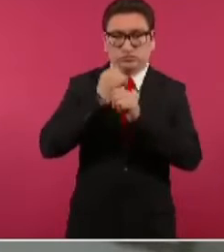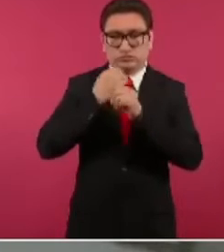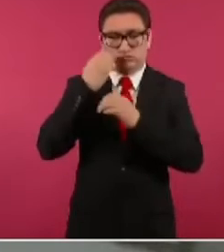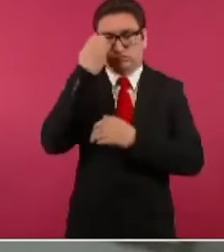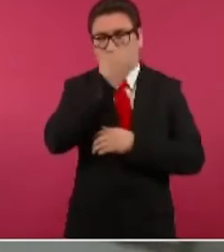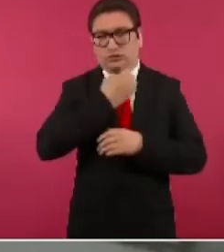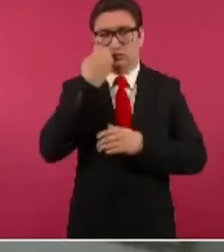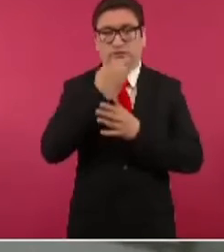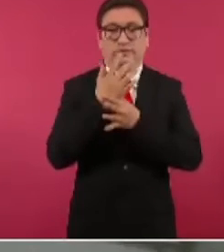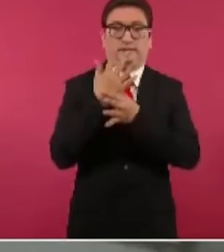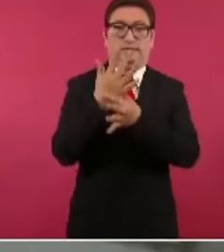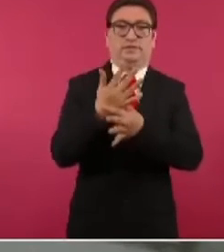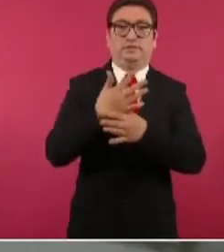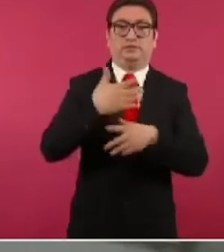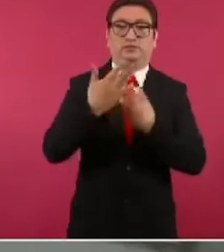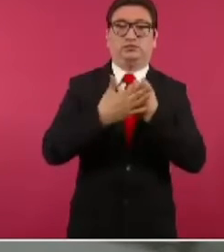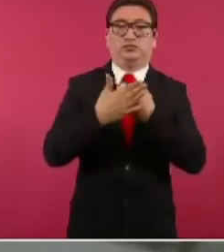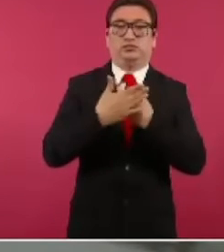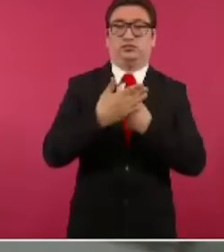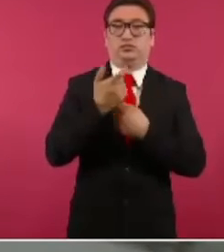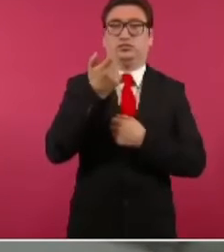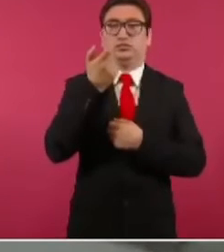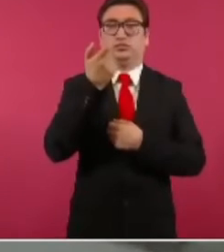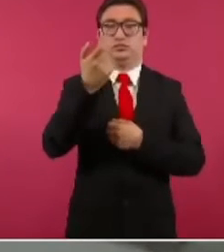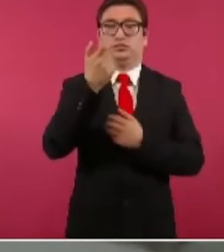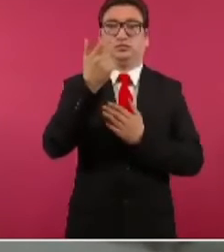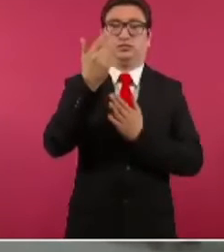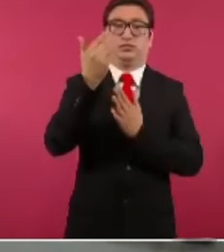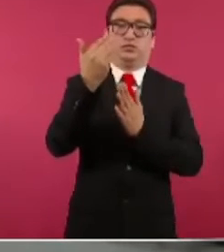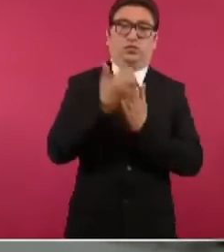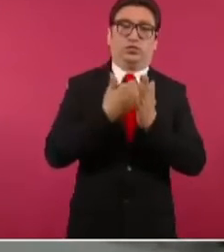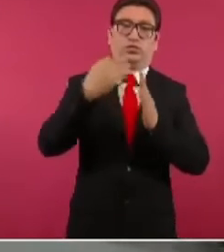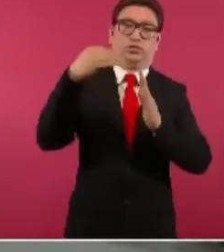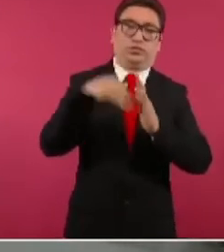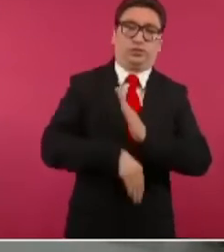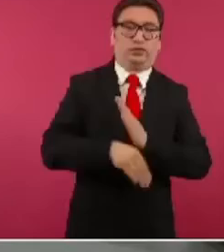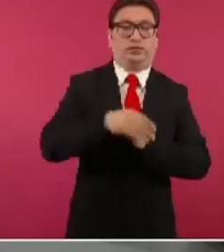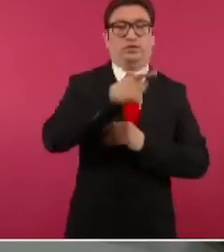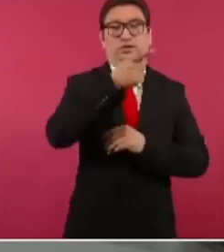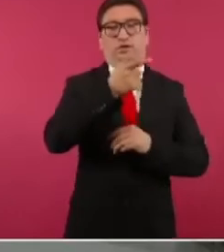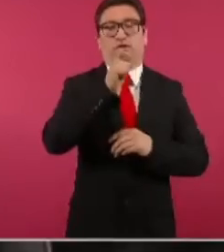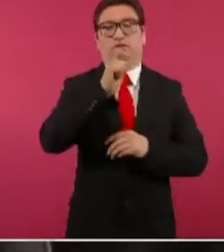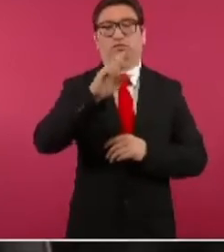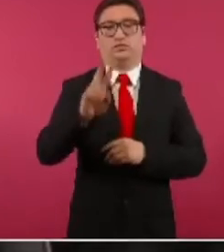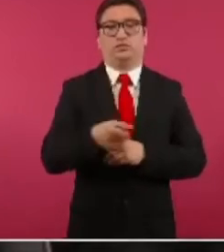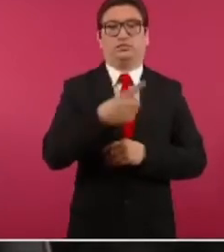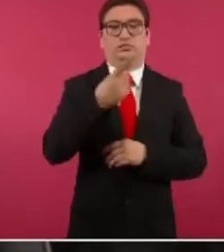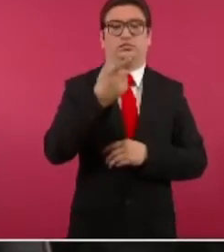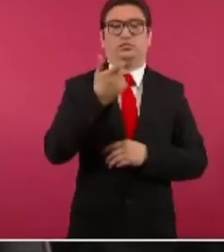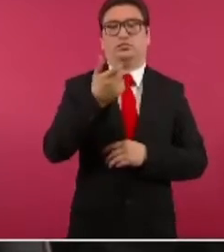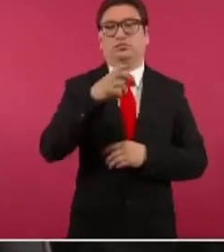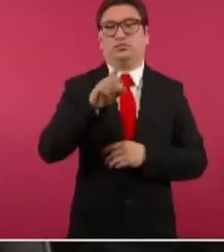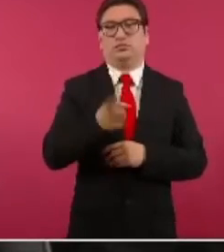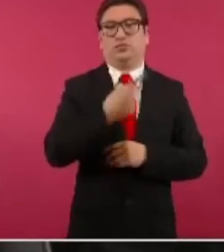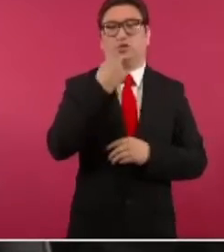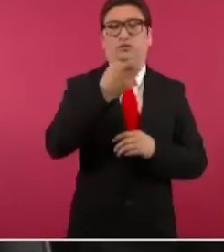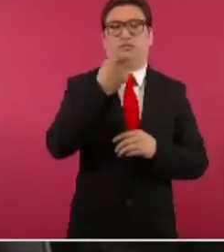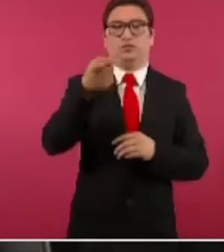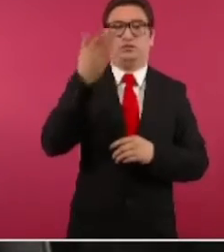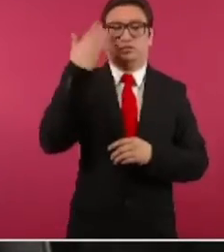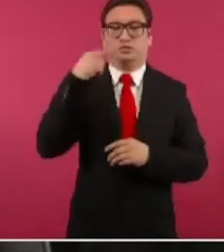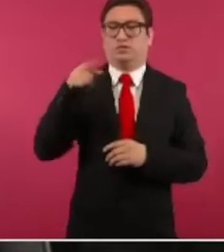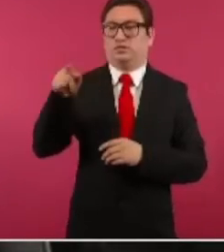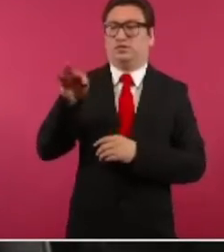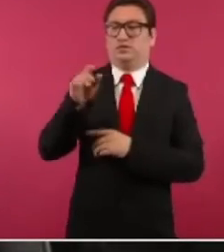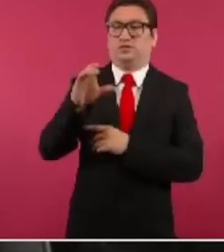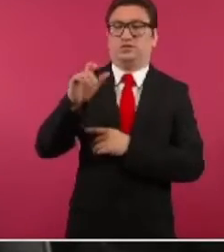que se va a depreciar el peso frente al dólar, y ya lo festejaba el monero Francisco Calderón,